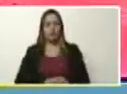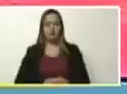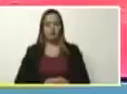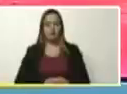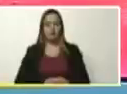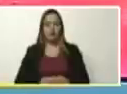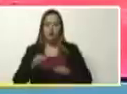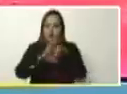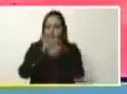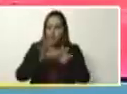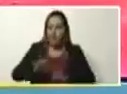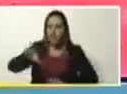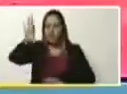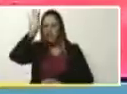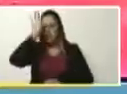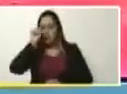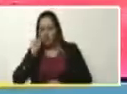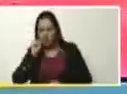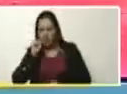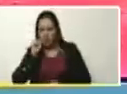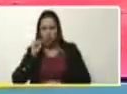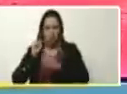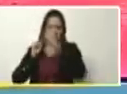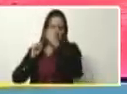como forma de entendimiento